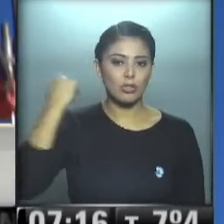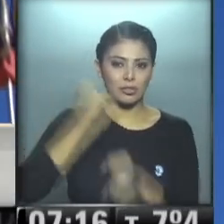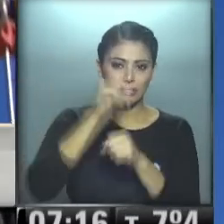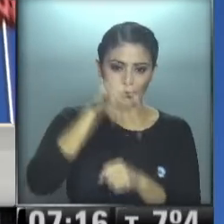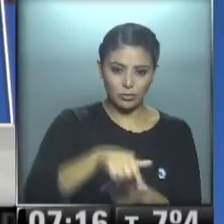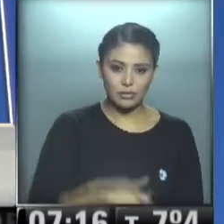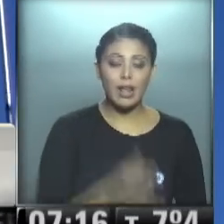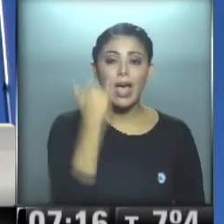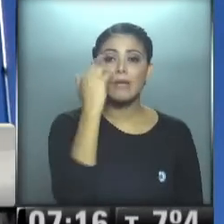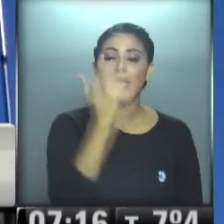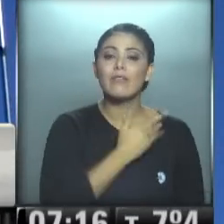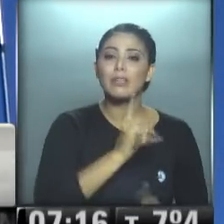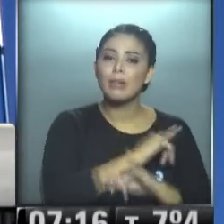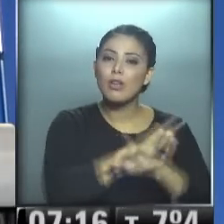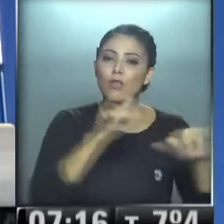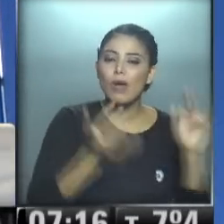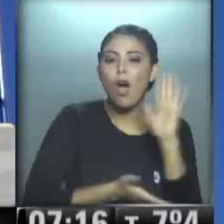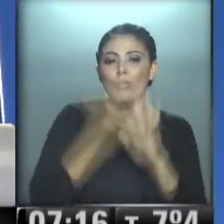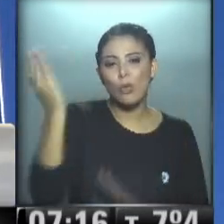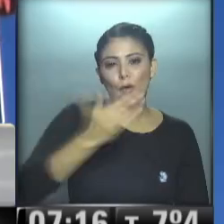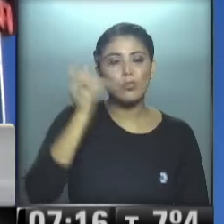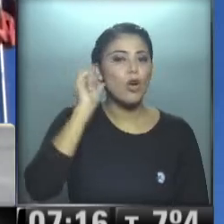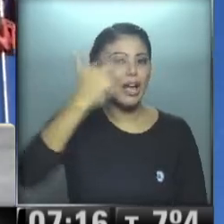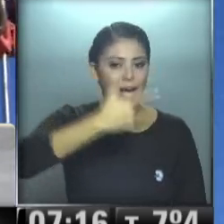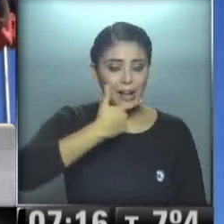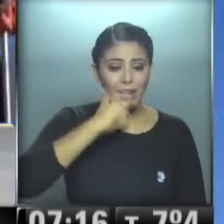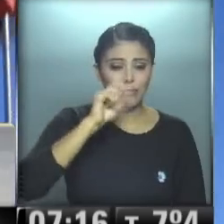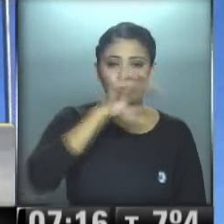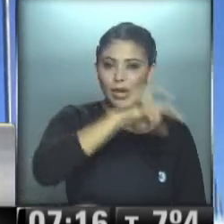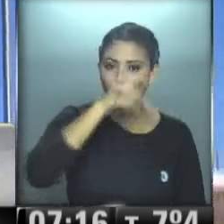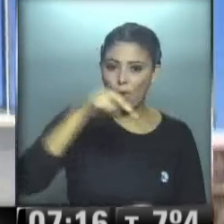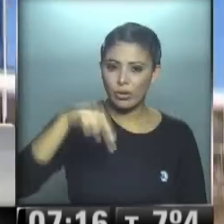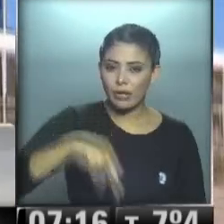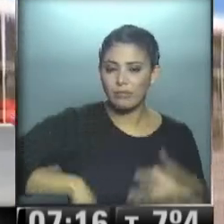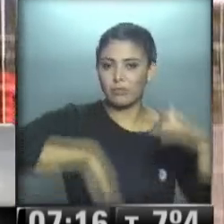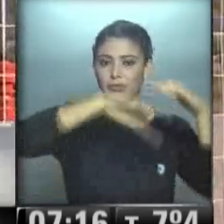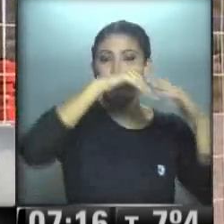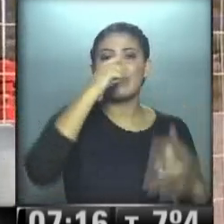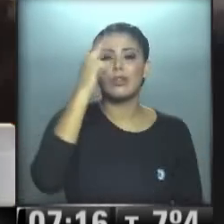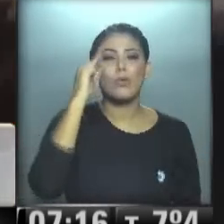8 años y medio. YPF informó también sobre un aumento en la producción de gas, que en tierras neuquinas trepó a los